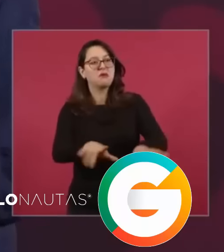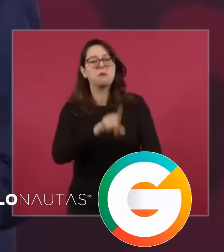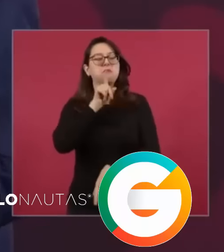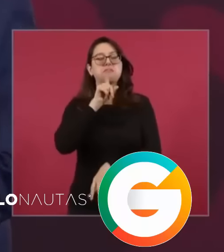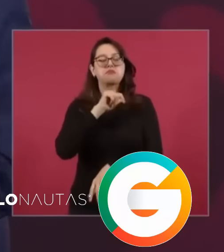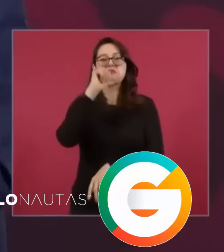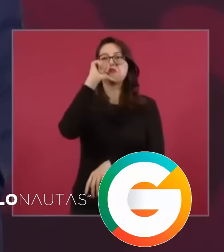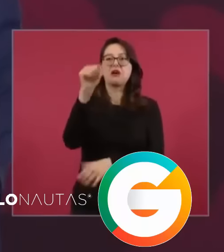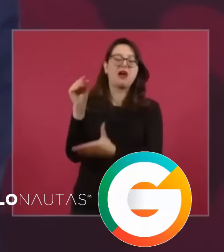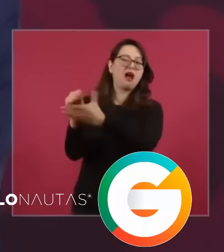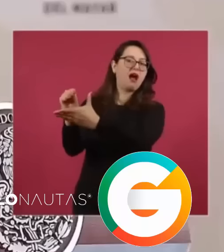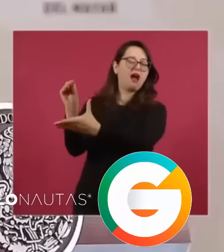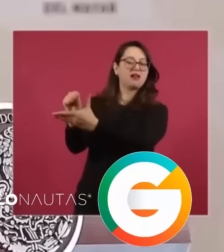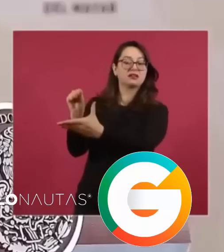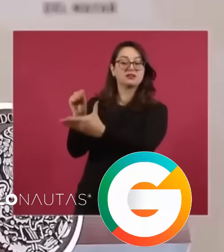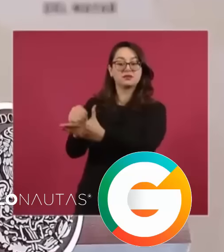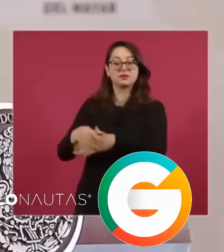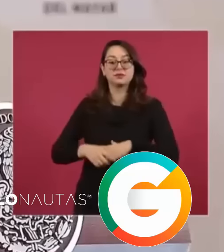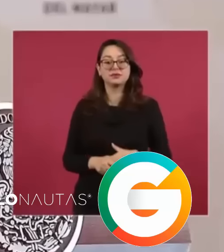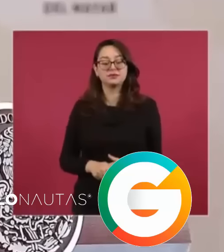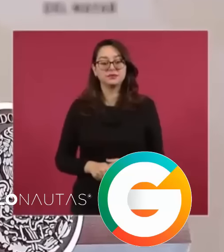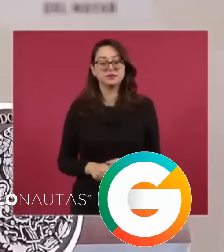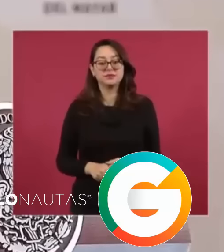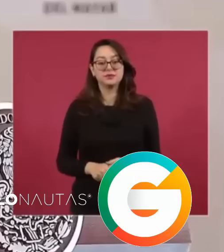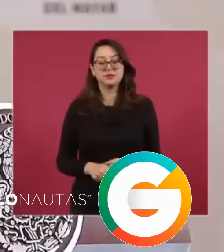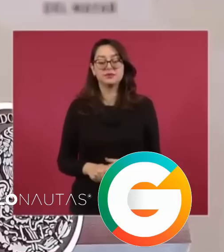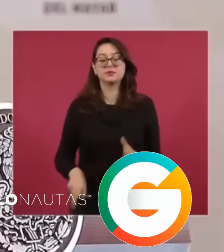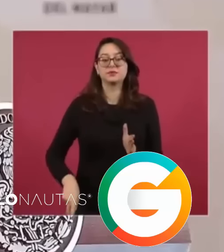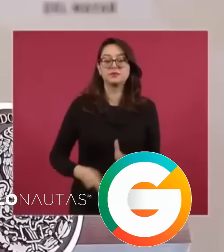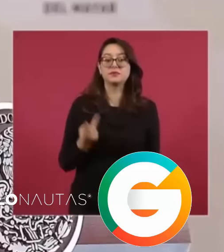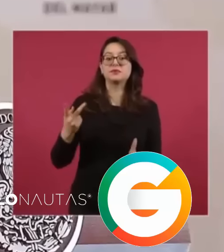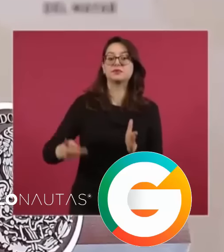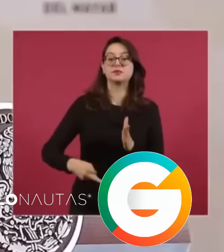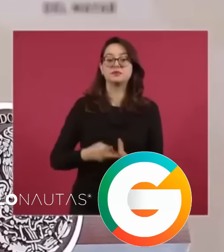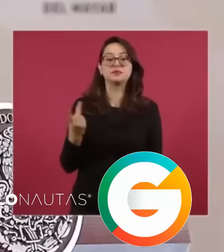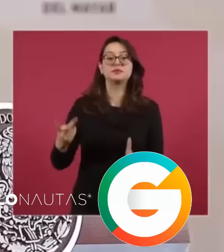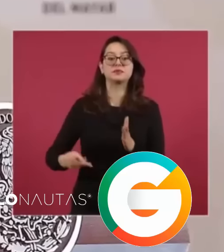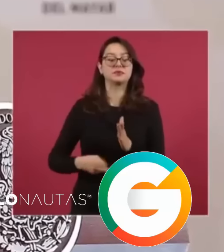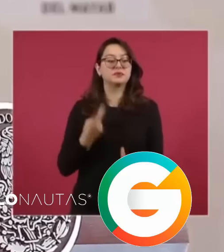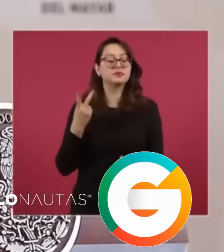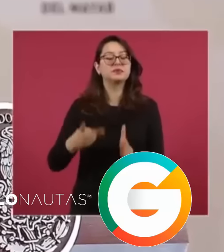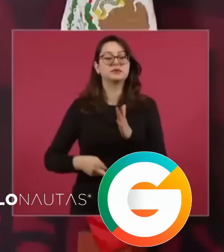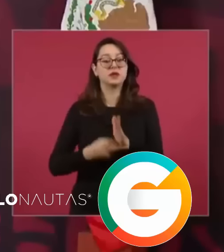Es que 30 muertos con drones